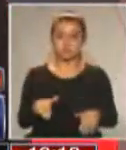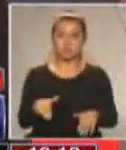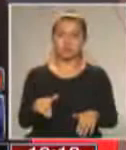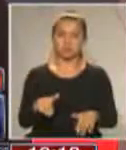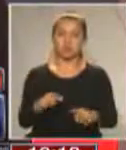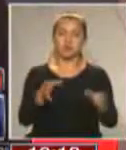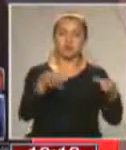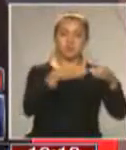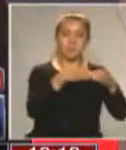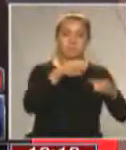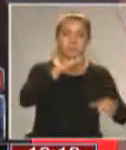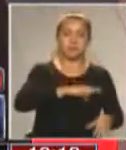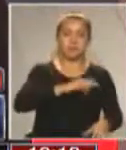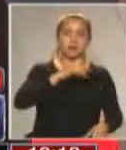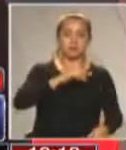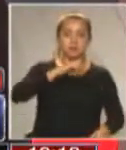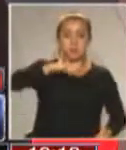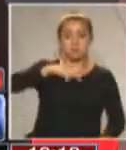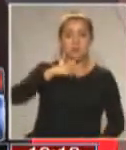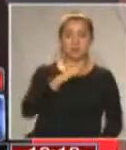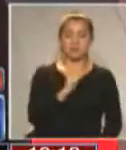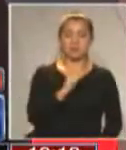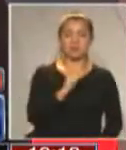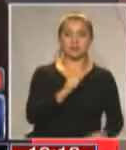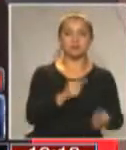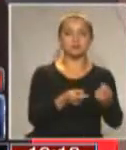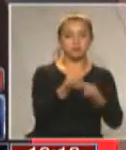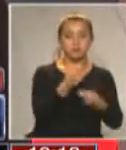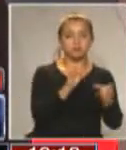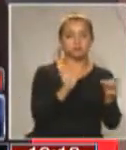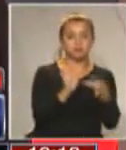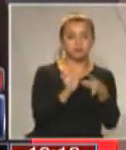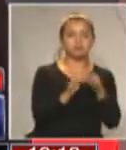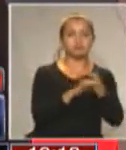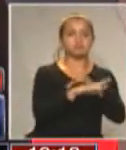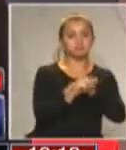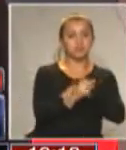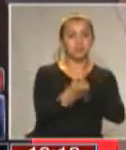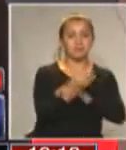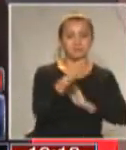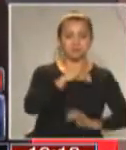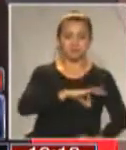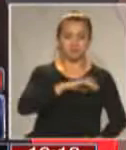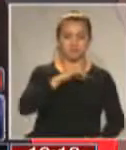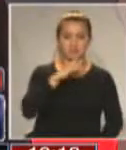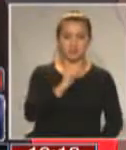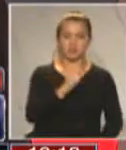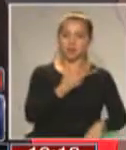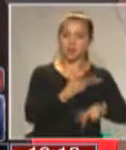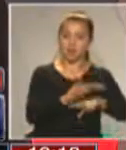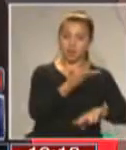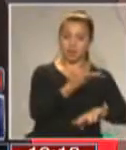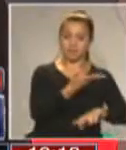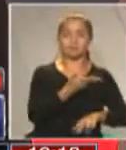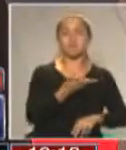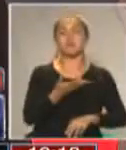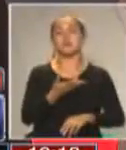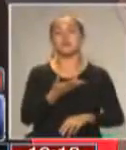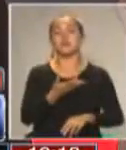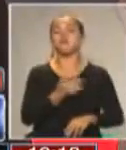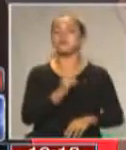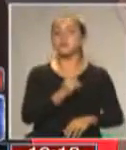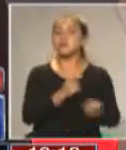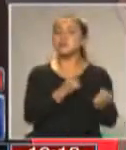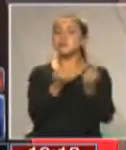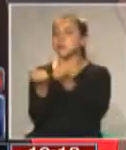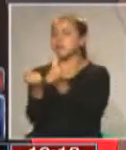el caso Penta hay financiamiento irregular a la política que ya está detectado, ¿ya? Sí, nosotros creemos que se podría asimilar